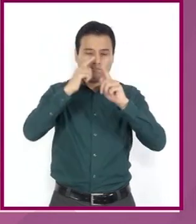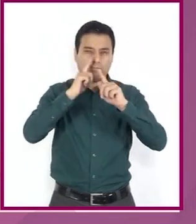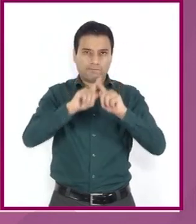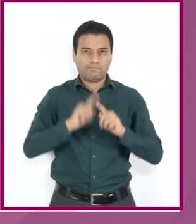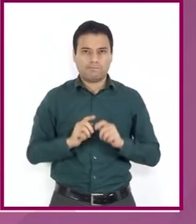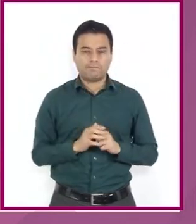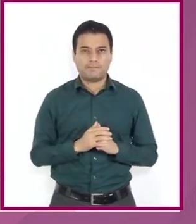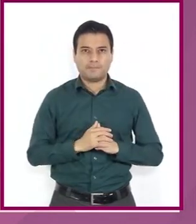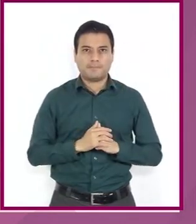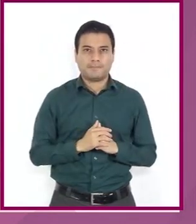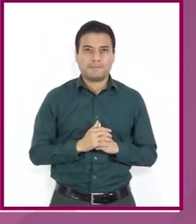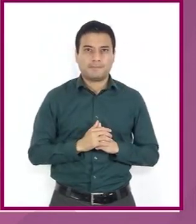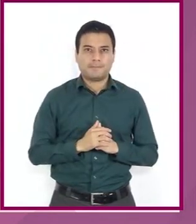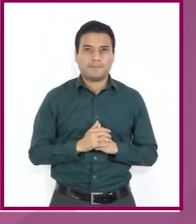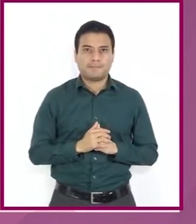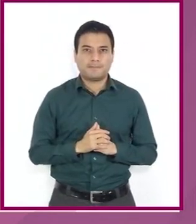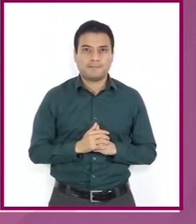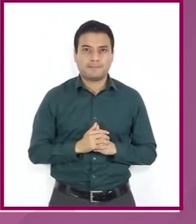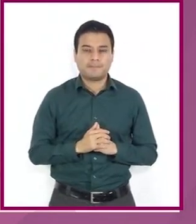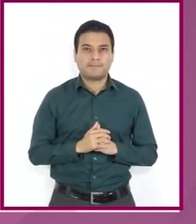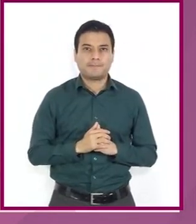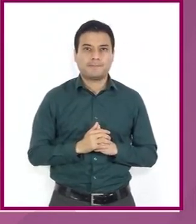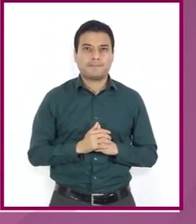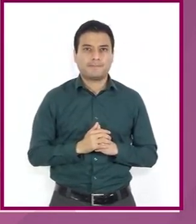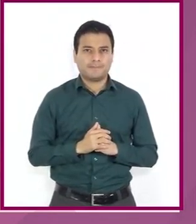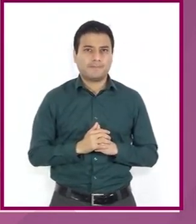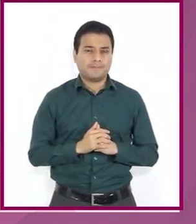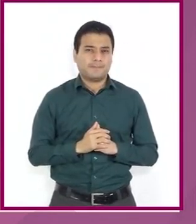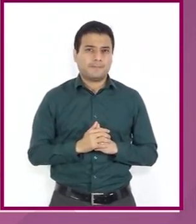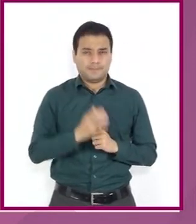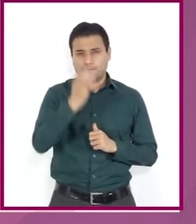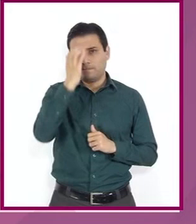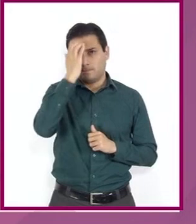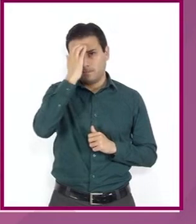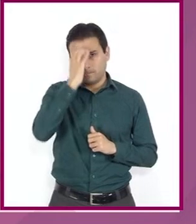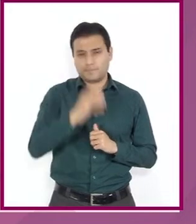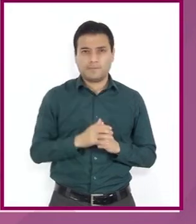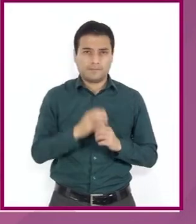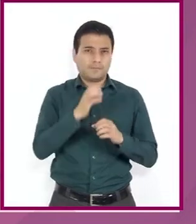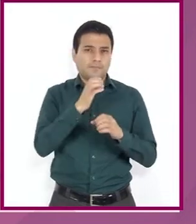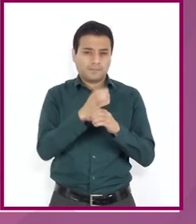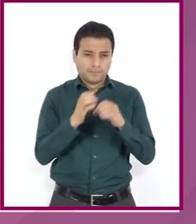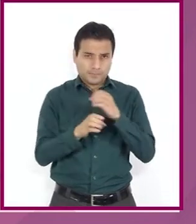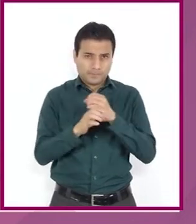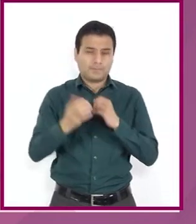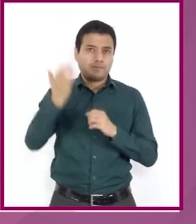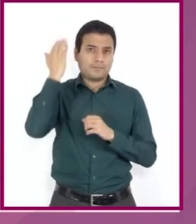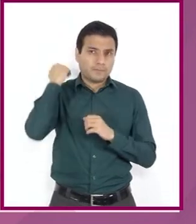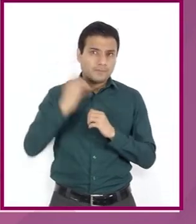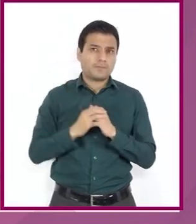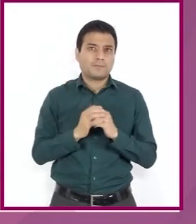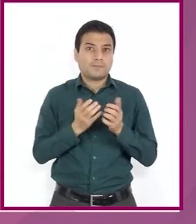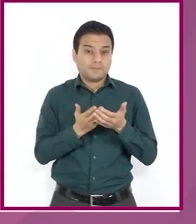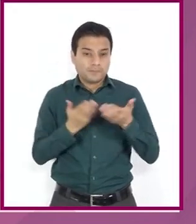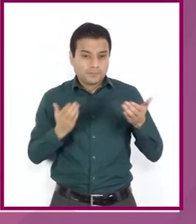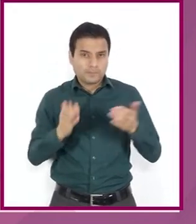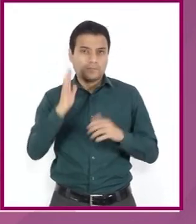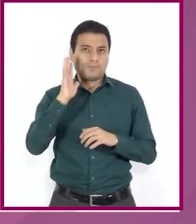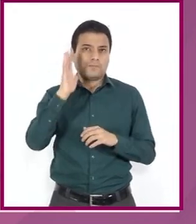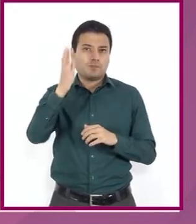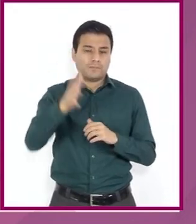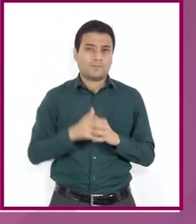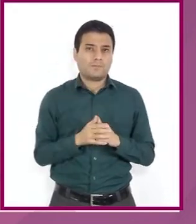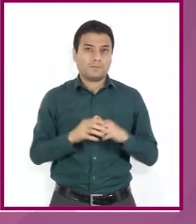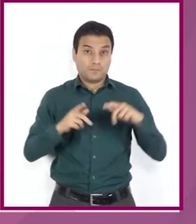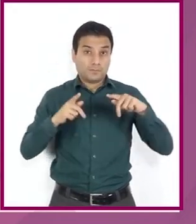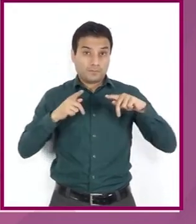personajes. Es posible que sepa cuestiones del pasado, presente o futuro que no sabe ni